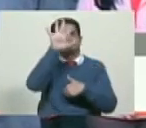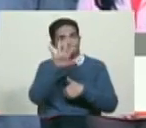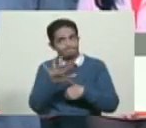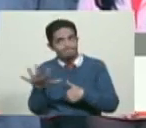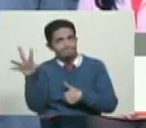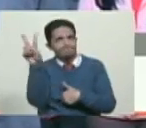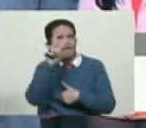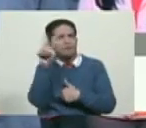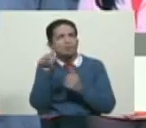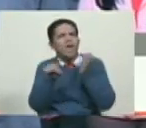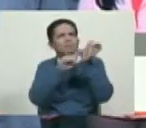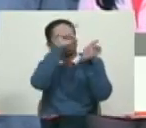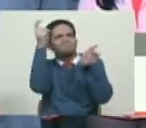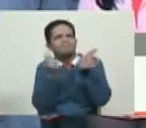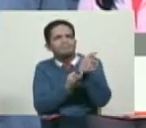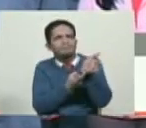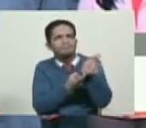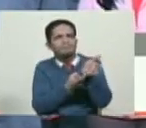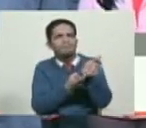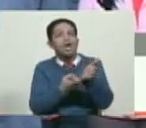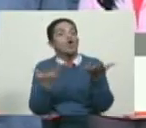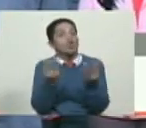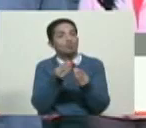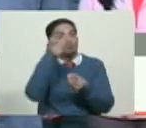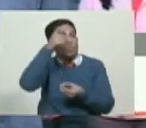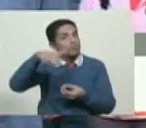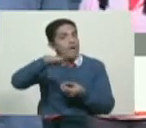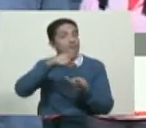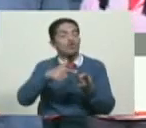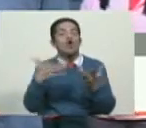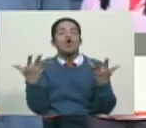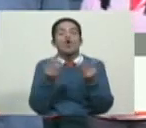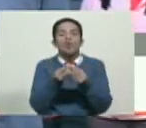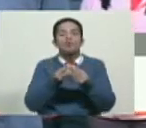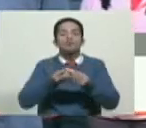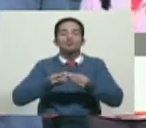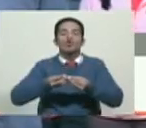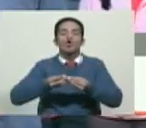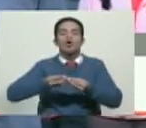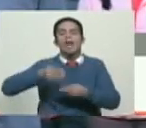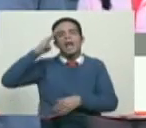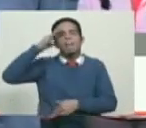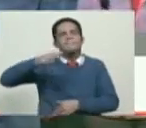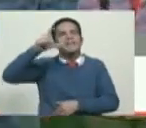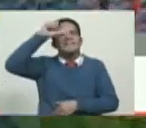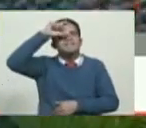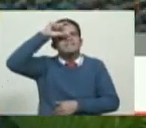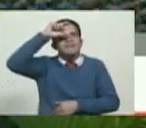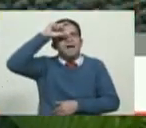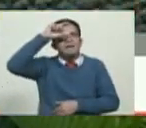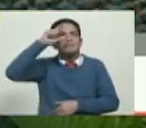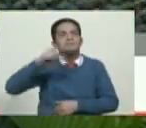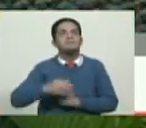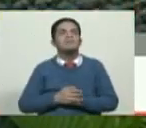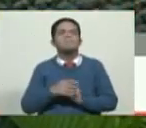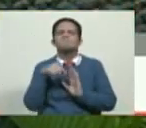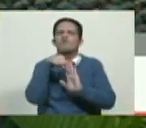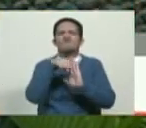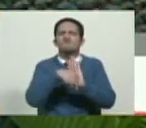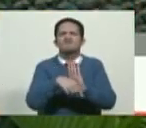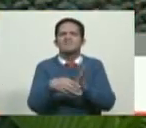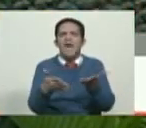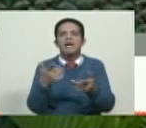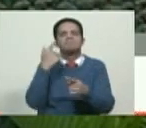país. Junto al pueblo, junto a la Milicia Nacional Bolivariana. Y ejercicios en profundidad para defender